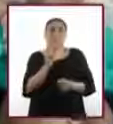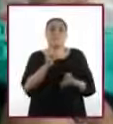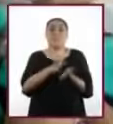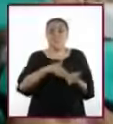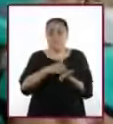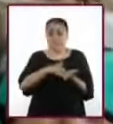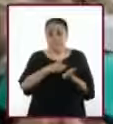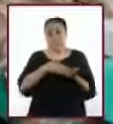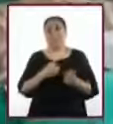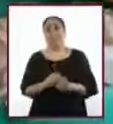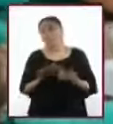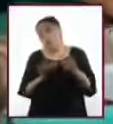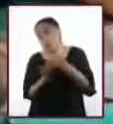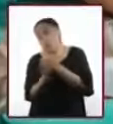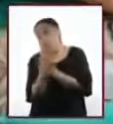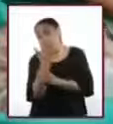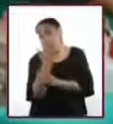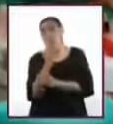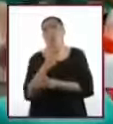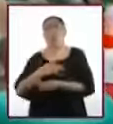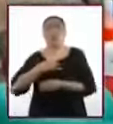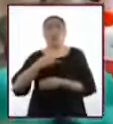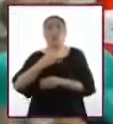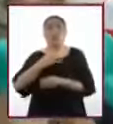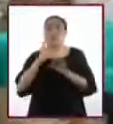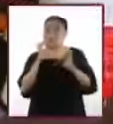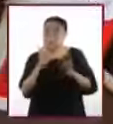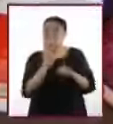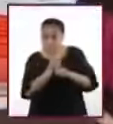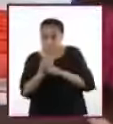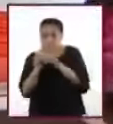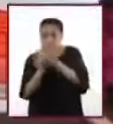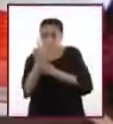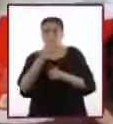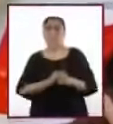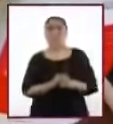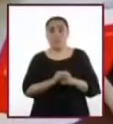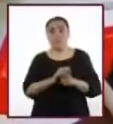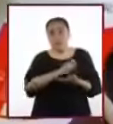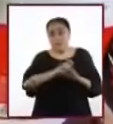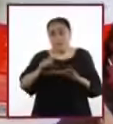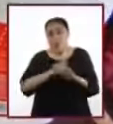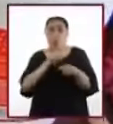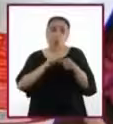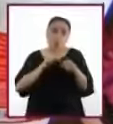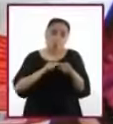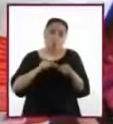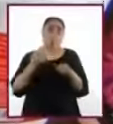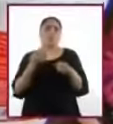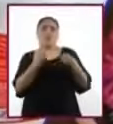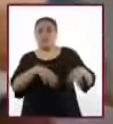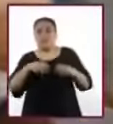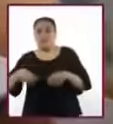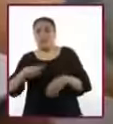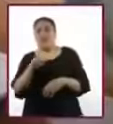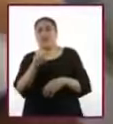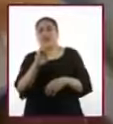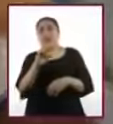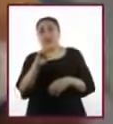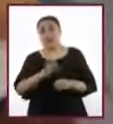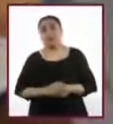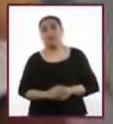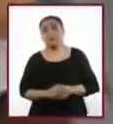higiénico, un guante o tela que sirva como guante, plumones de colores, pegamento y sobrantes de tela.